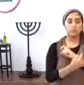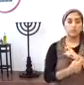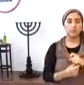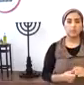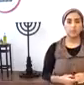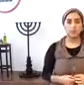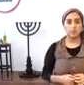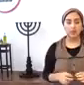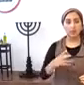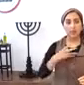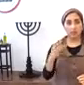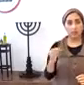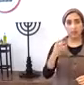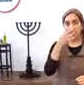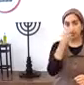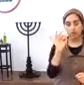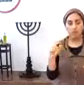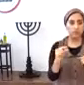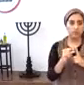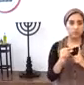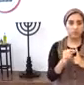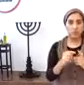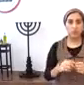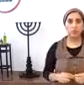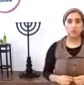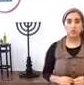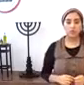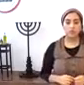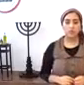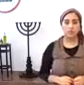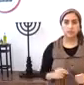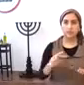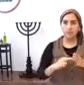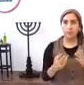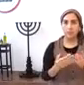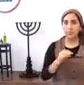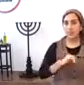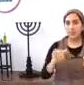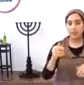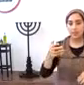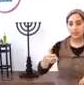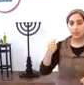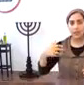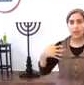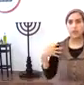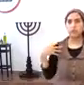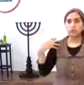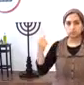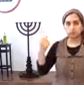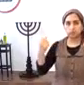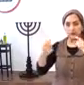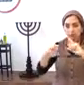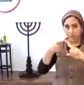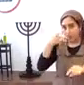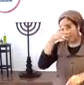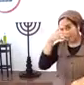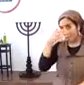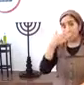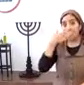revierte esto. Y es en pocas palabras. Es decir, como si se tomaran las fuerzas del mal.